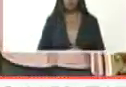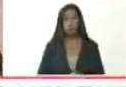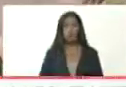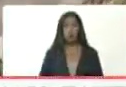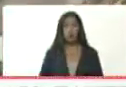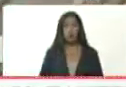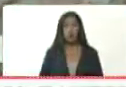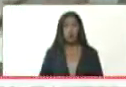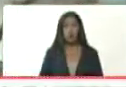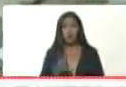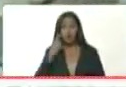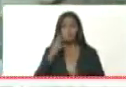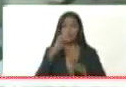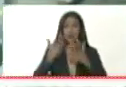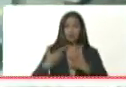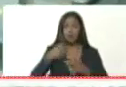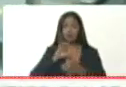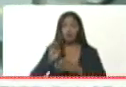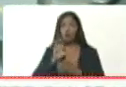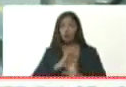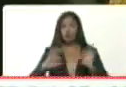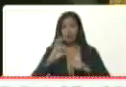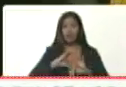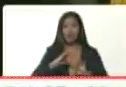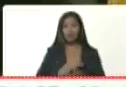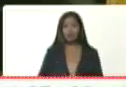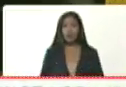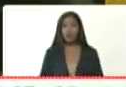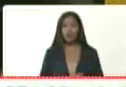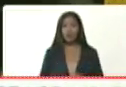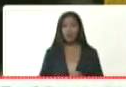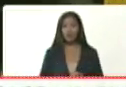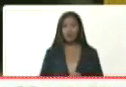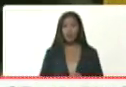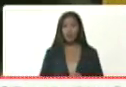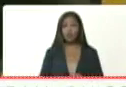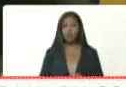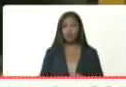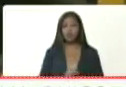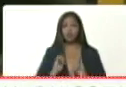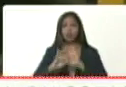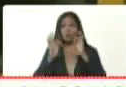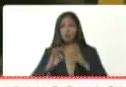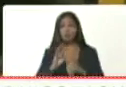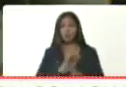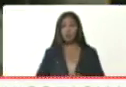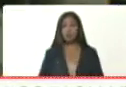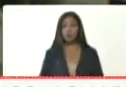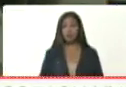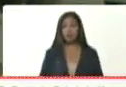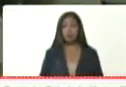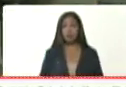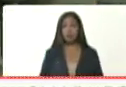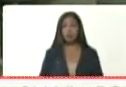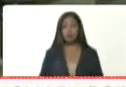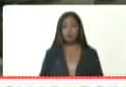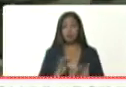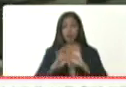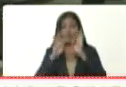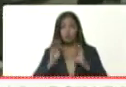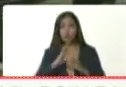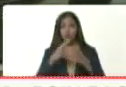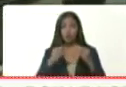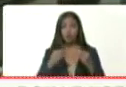está presidente es una de las empresas más modernas de américa latina en cuanto a impresión tenemos una capacidad extraordinaria de